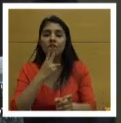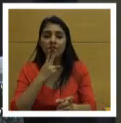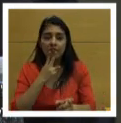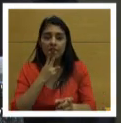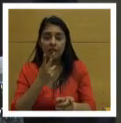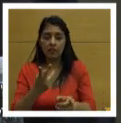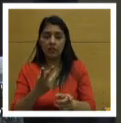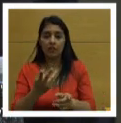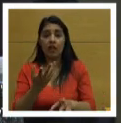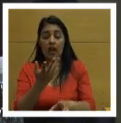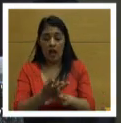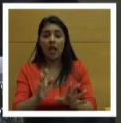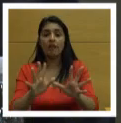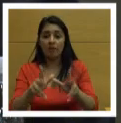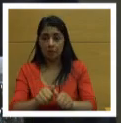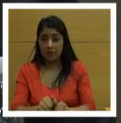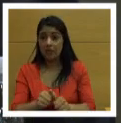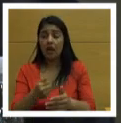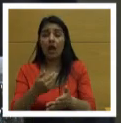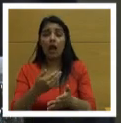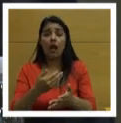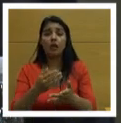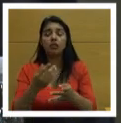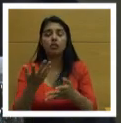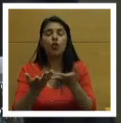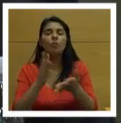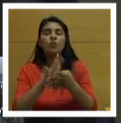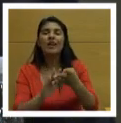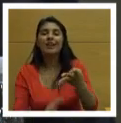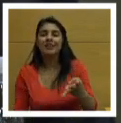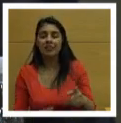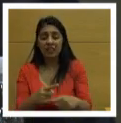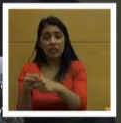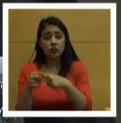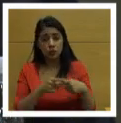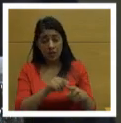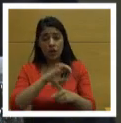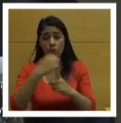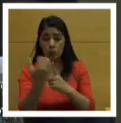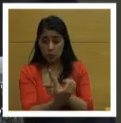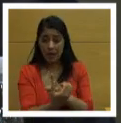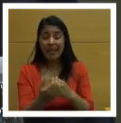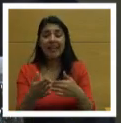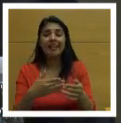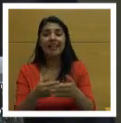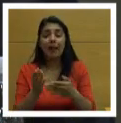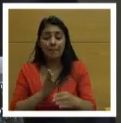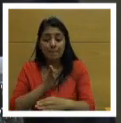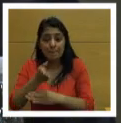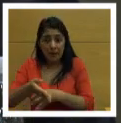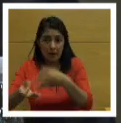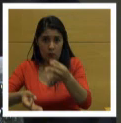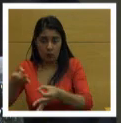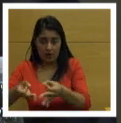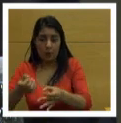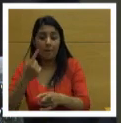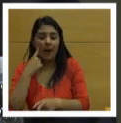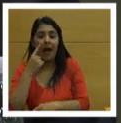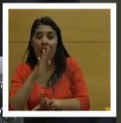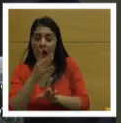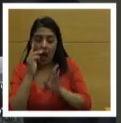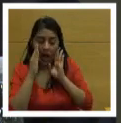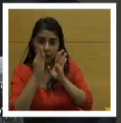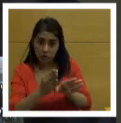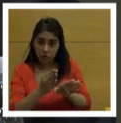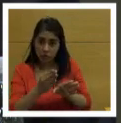encuentran al interior de su respectiva jurisdicción, a fin de que se pueda poner el énfasis en la prevención de situaciones de